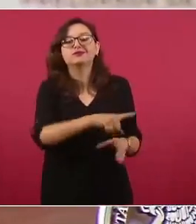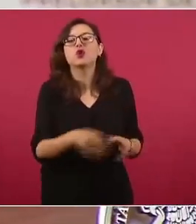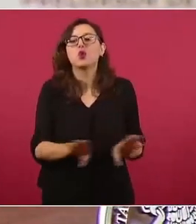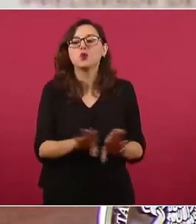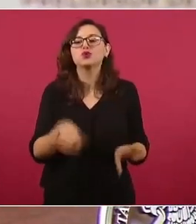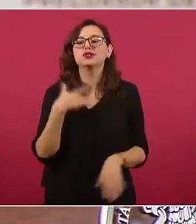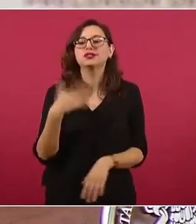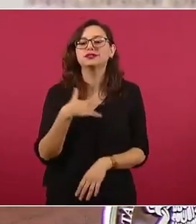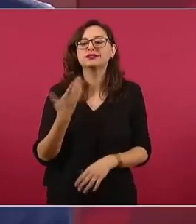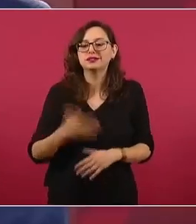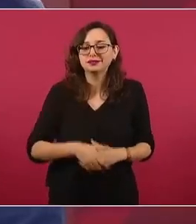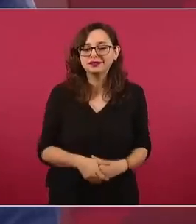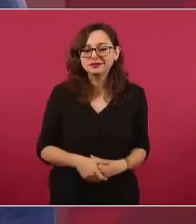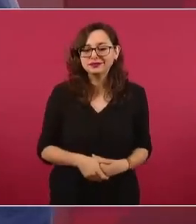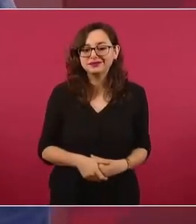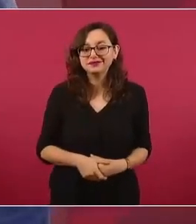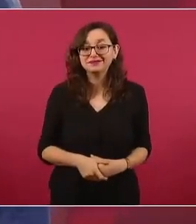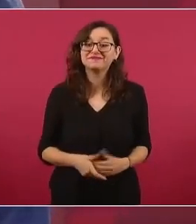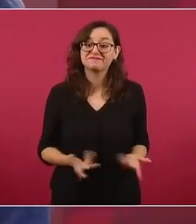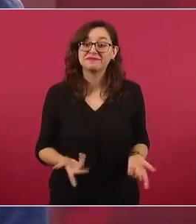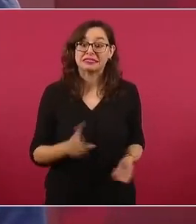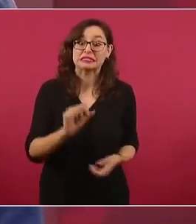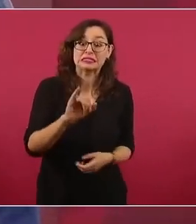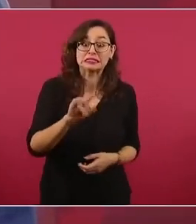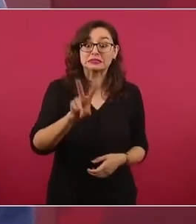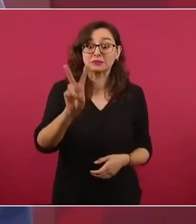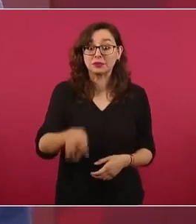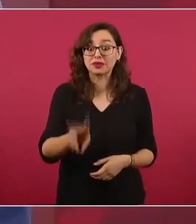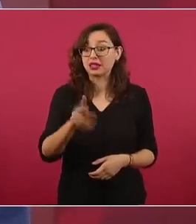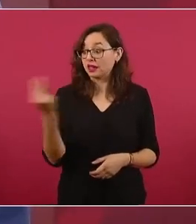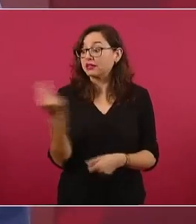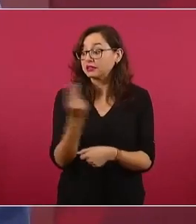pero eso lleva tiempo,